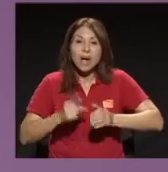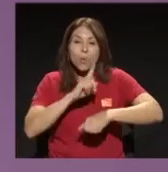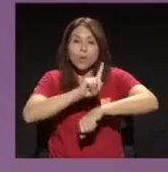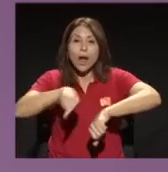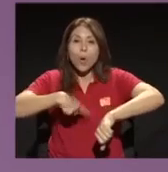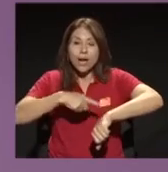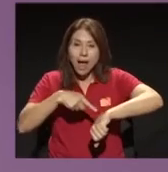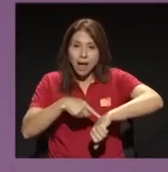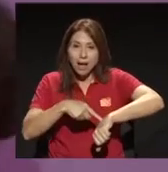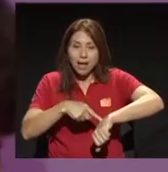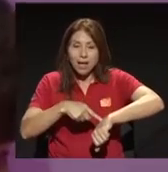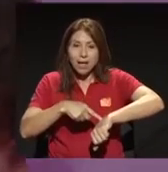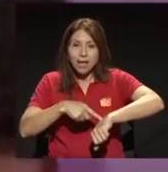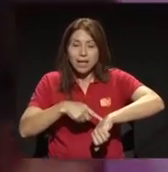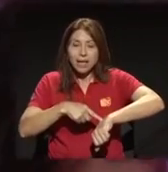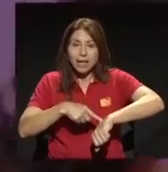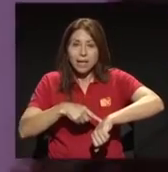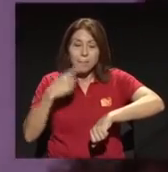de